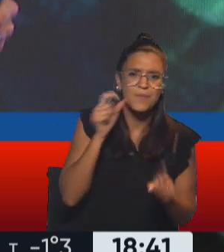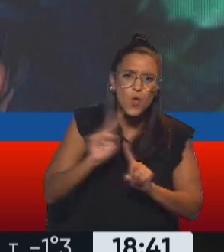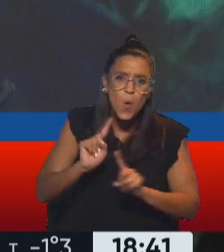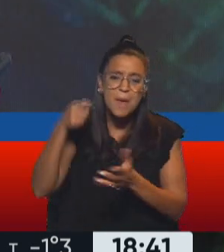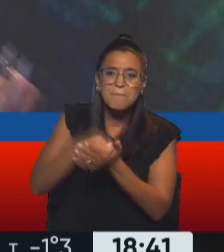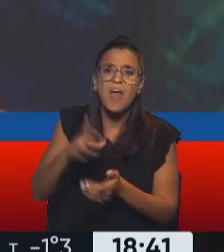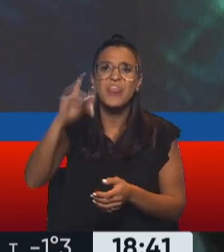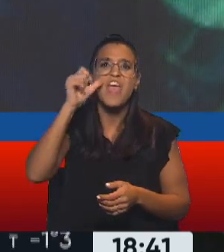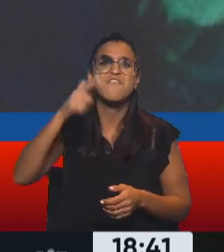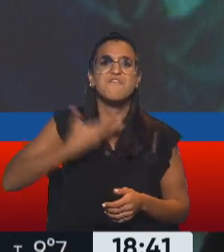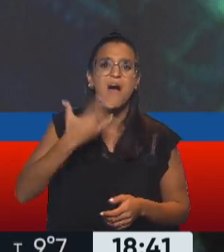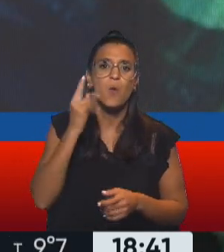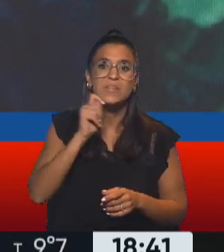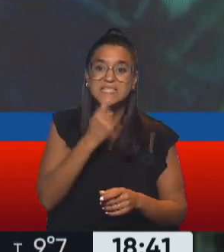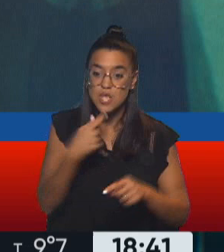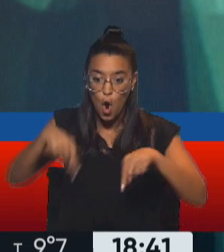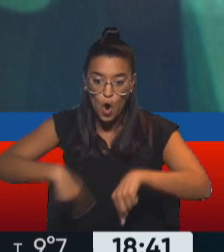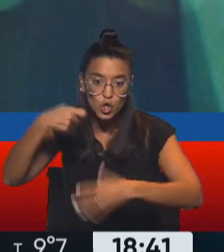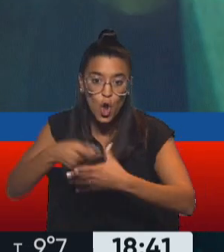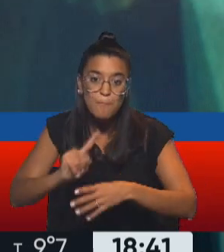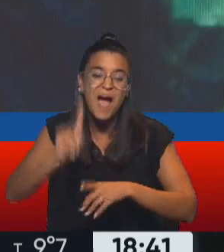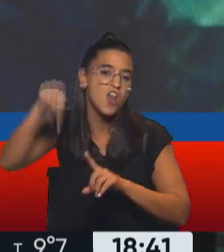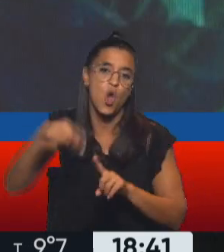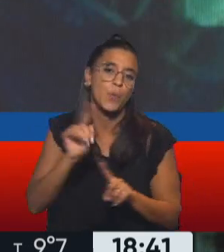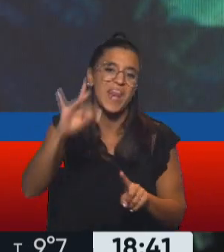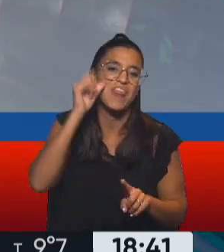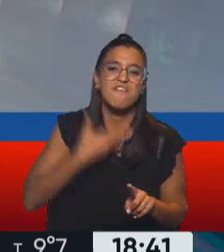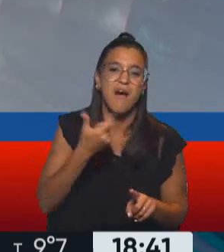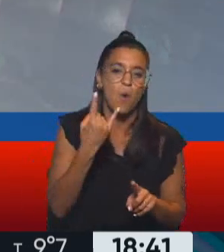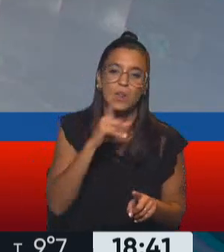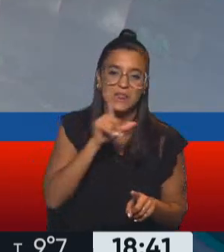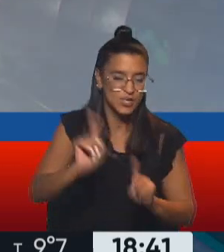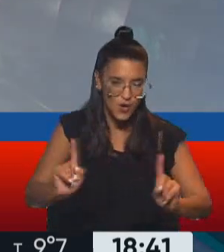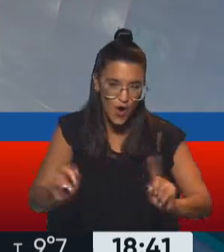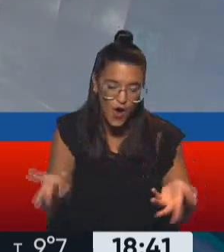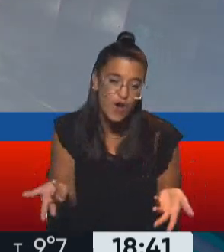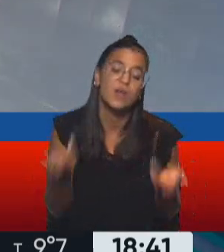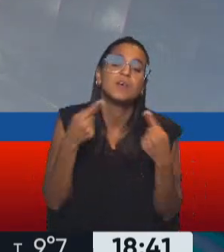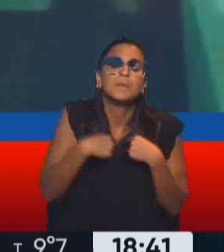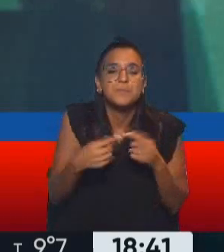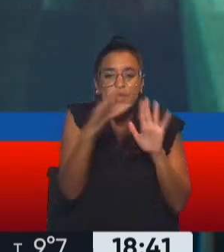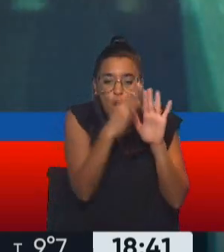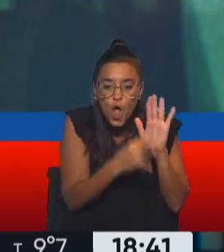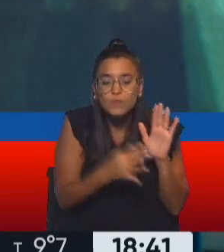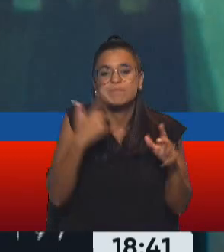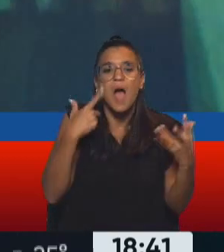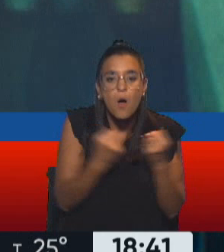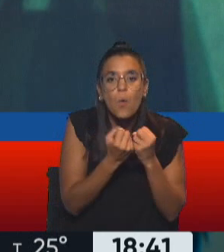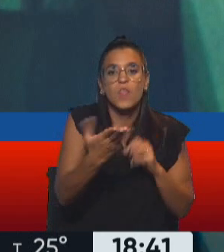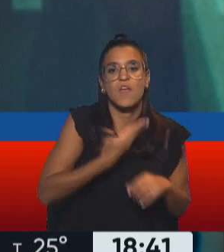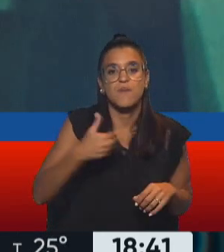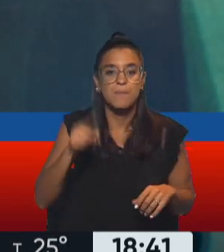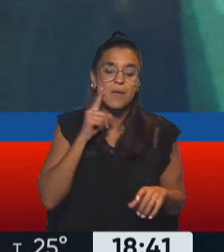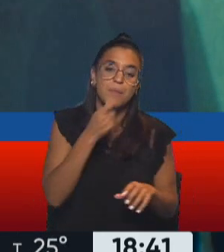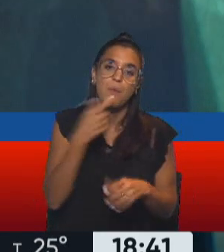si no se paga hoy, si no se paga el 28. Sí, en realidad... No era tan inmediato. Sí, es cierto que las condiciones con el FMI son distintas cuando vos